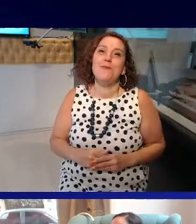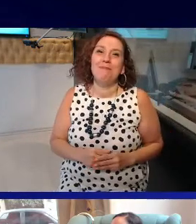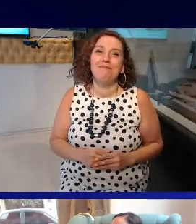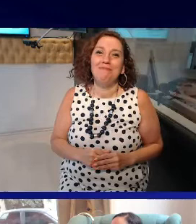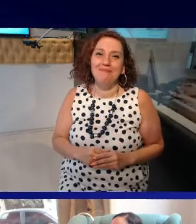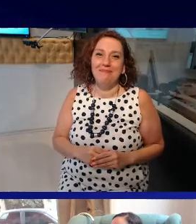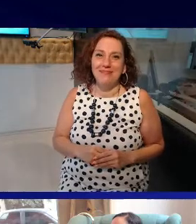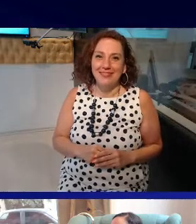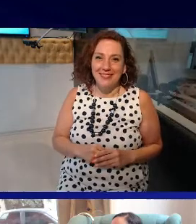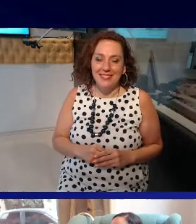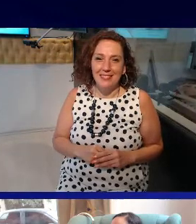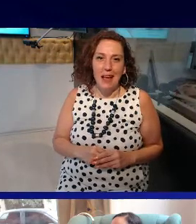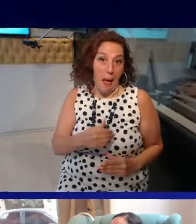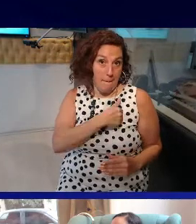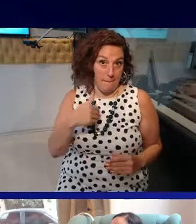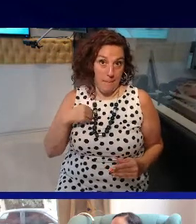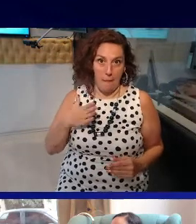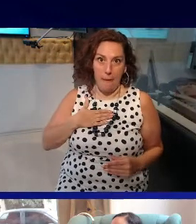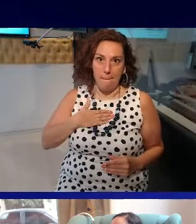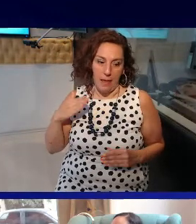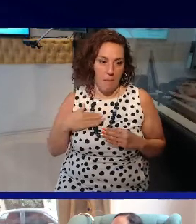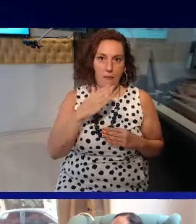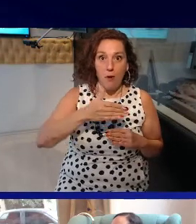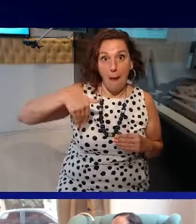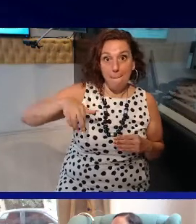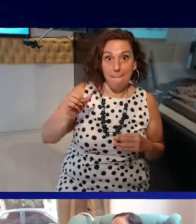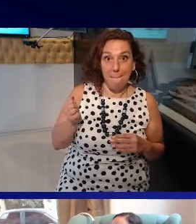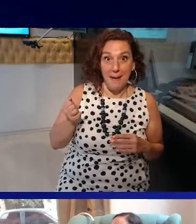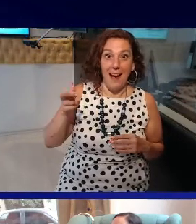Buenísimo. ¿Qué más? Con mi mamá me fui a Mar del Plata. Ajá.